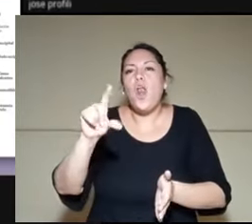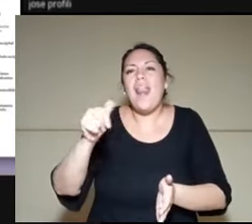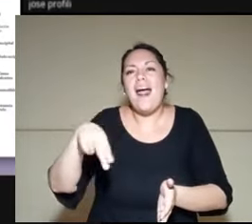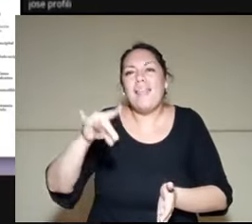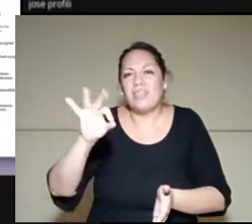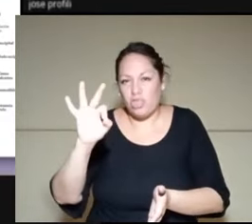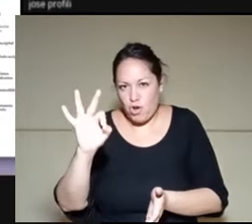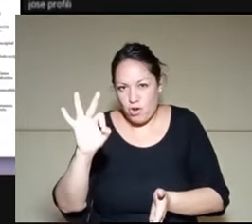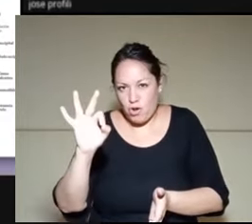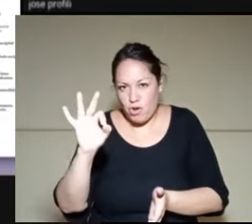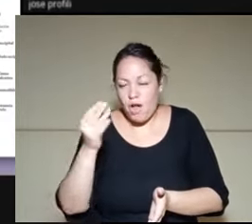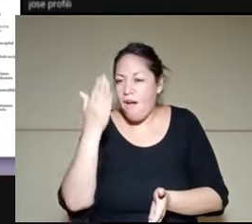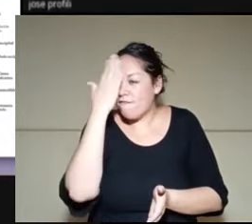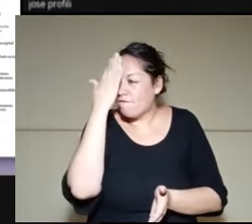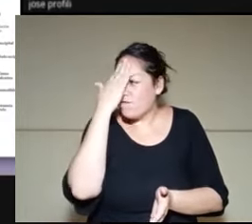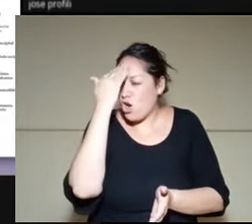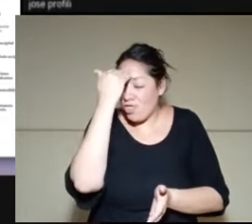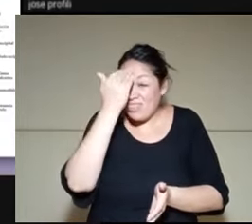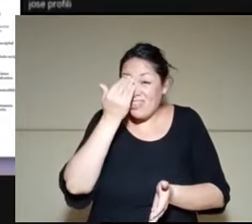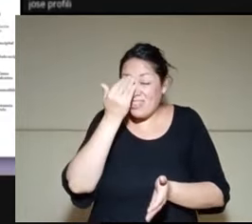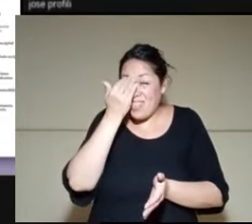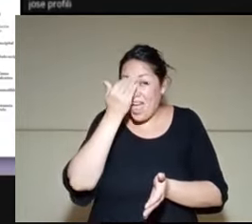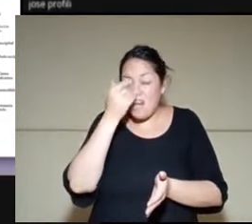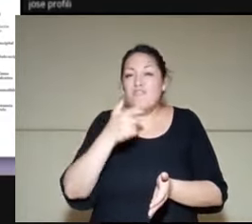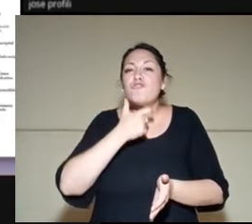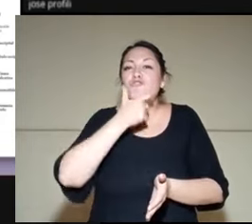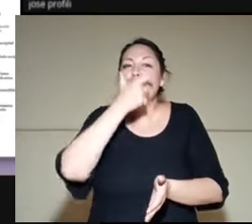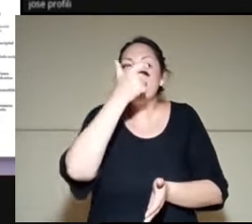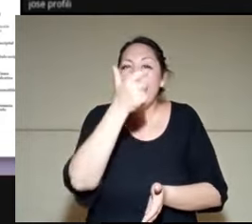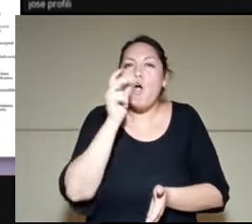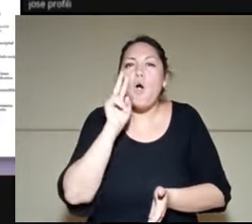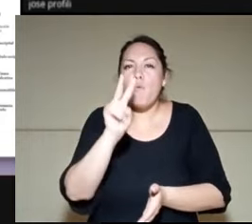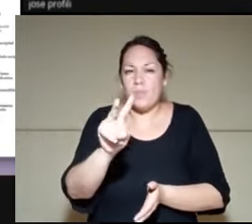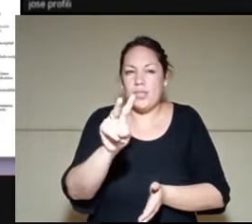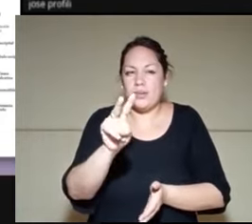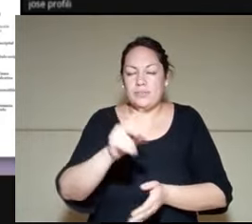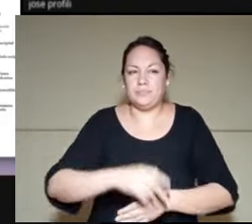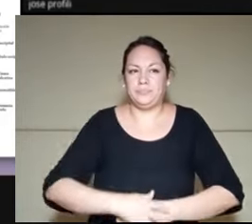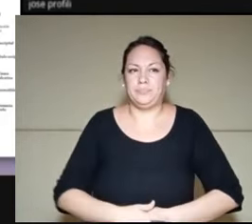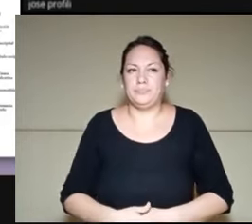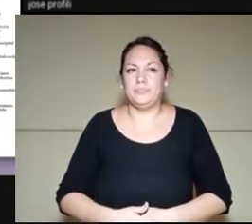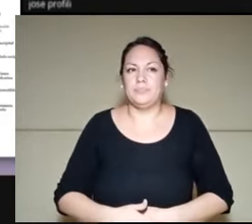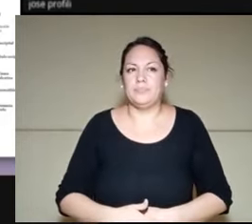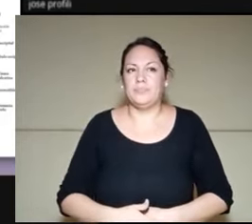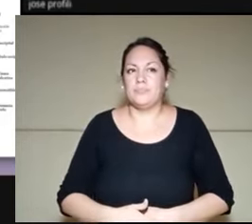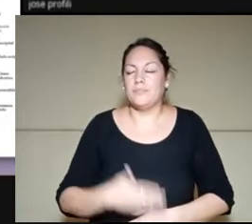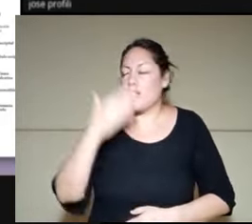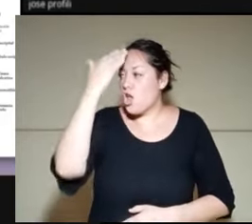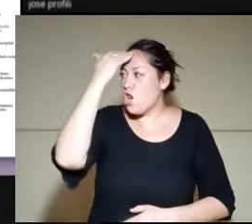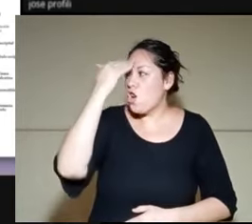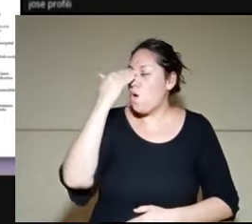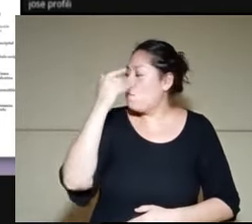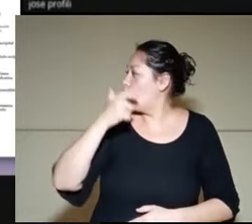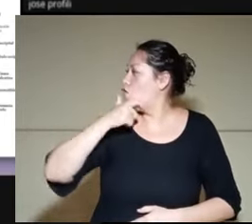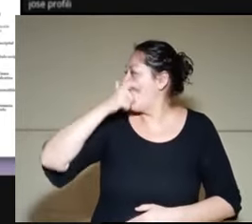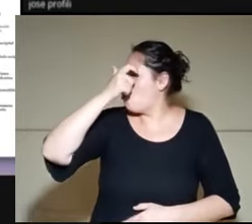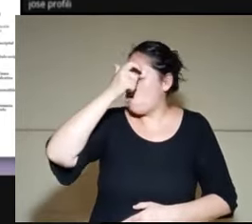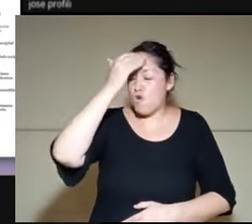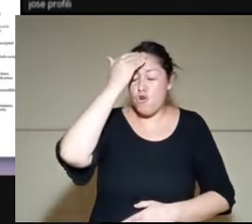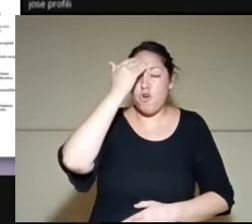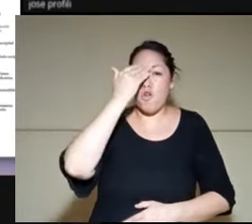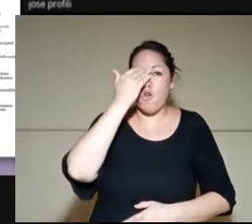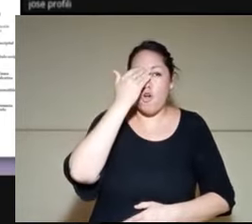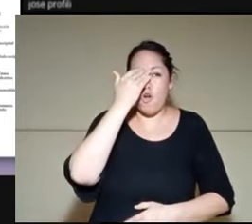del parietal. El frontal tiene esta zona de color roja que ustedes ven acá, que es parte del